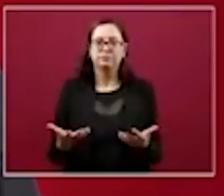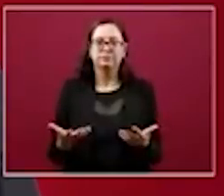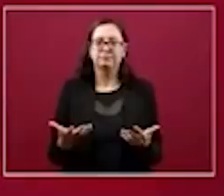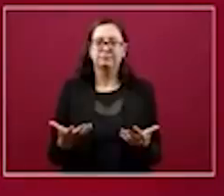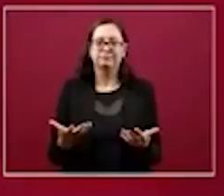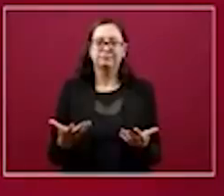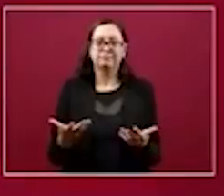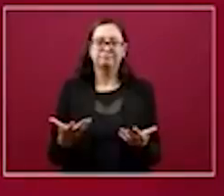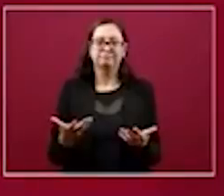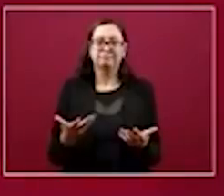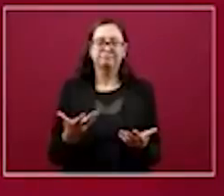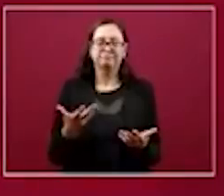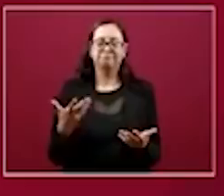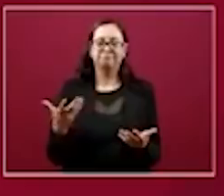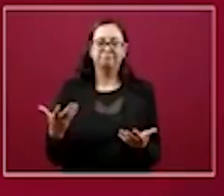de